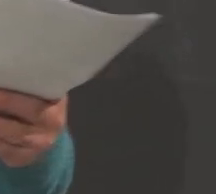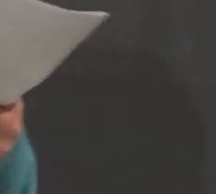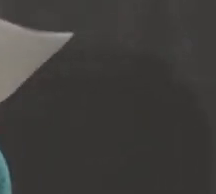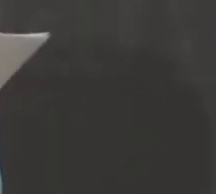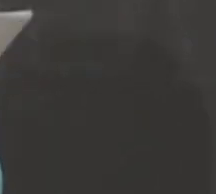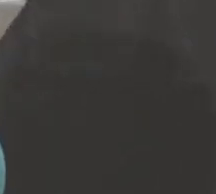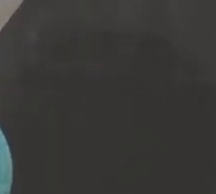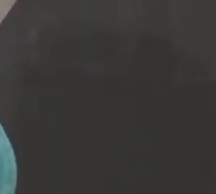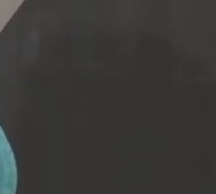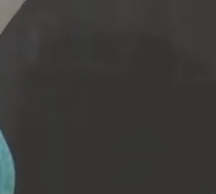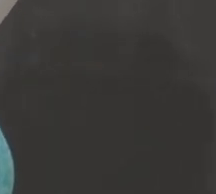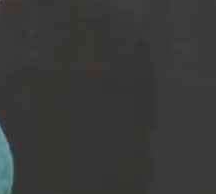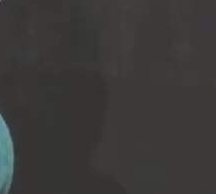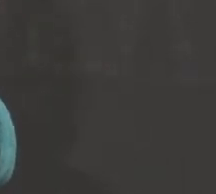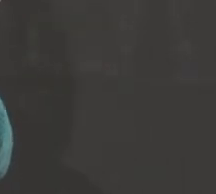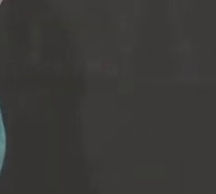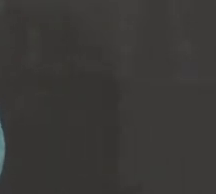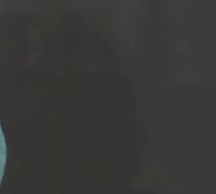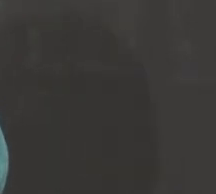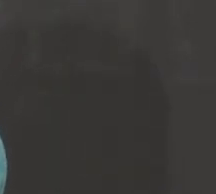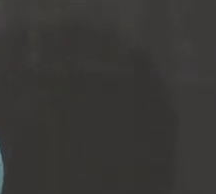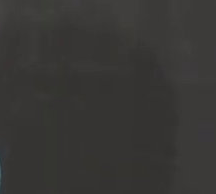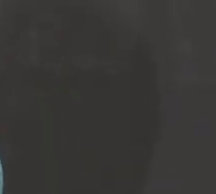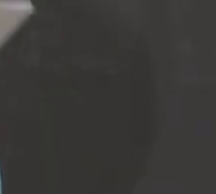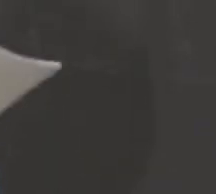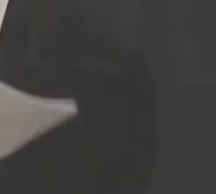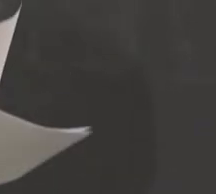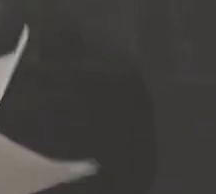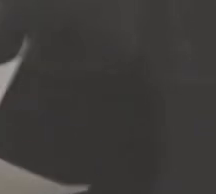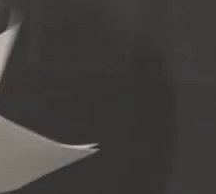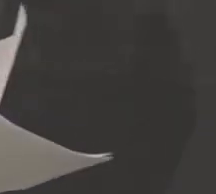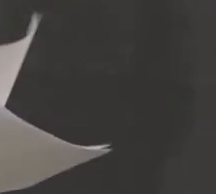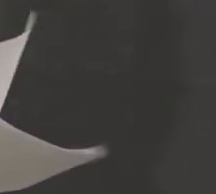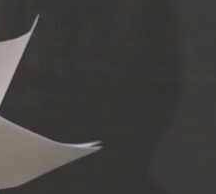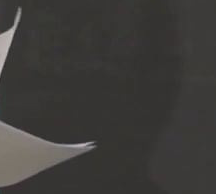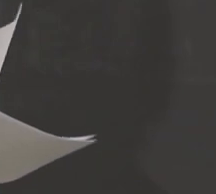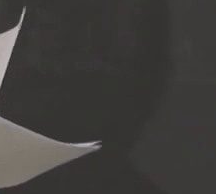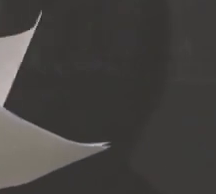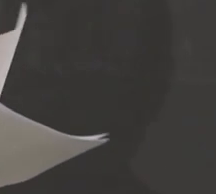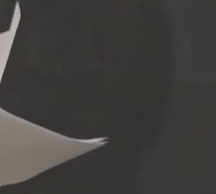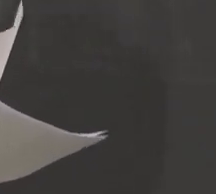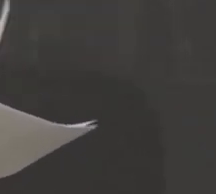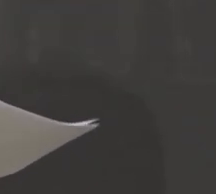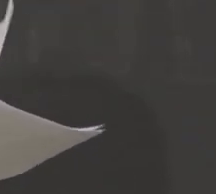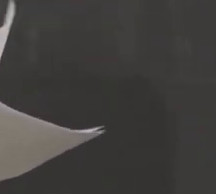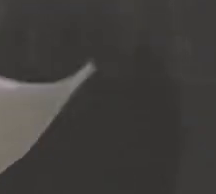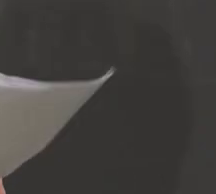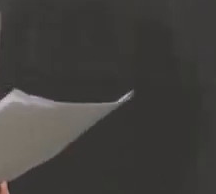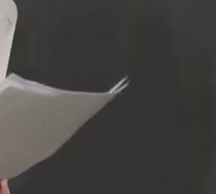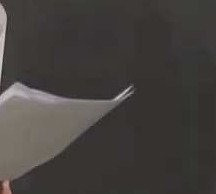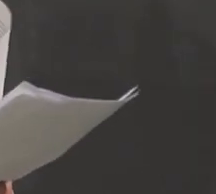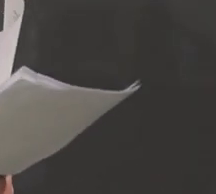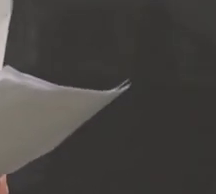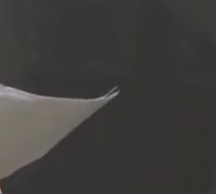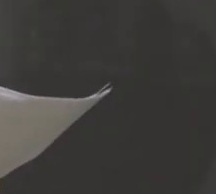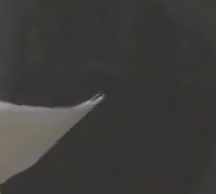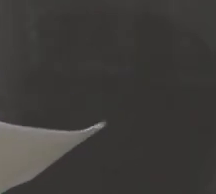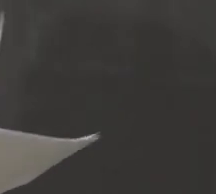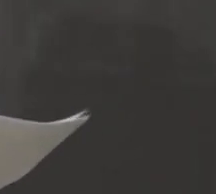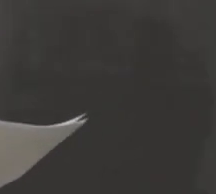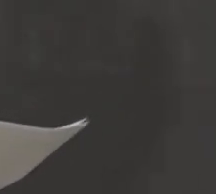personas a los 40 cuarenta y tantos como a ser más casalderrey claro carmen casalderrey mataran